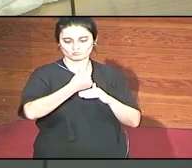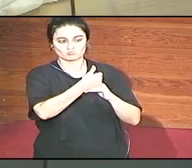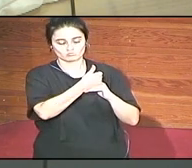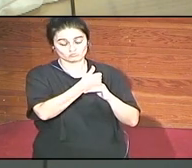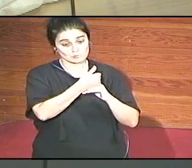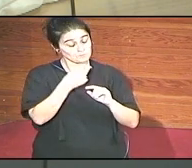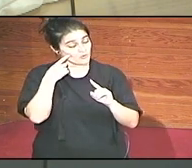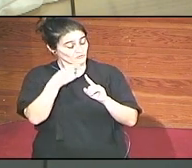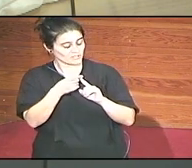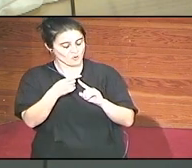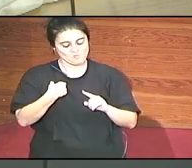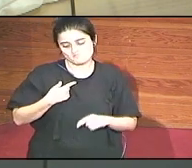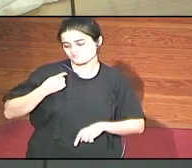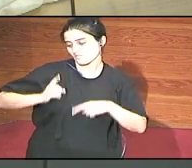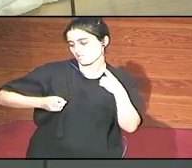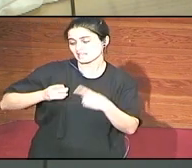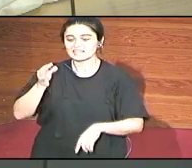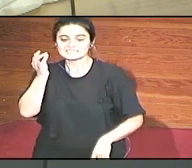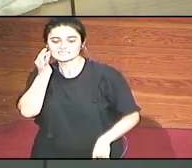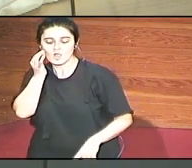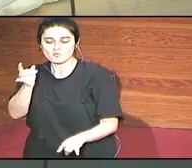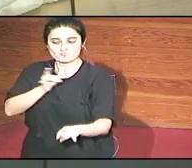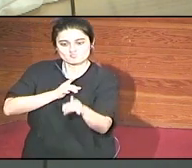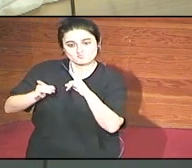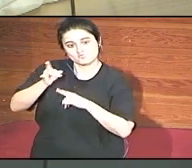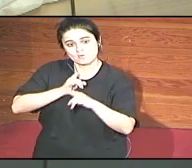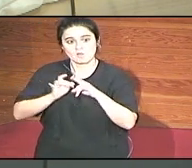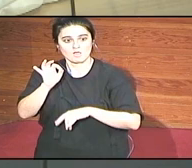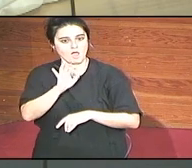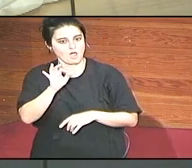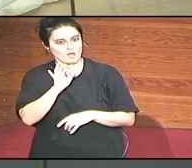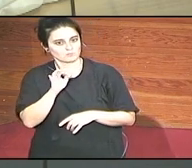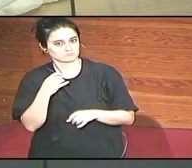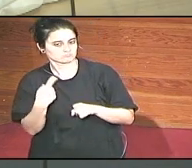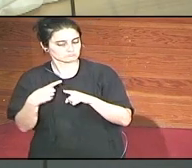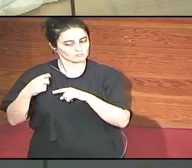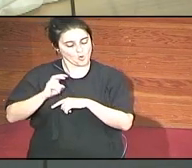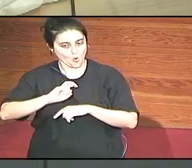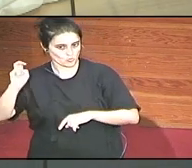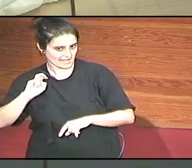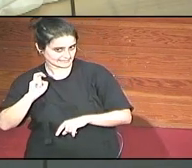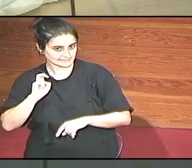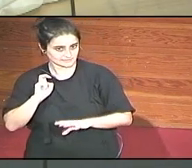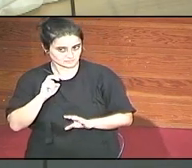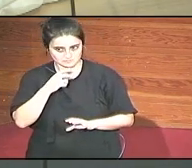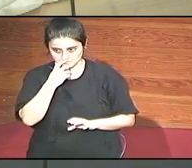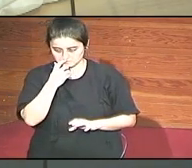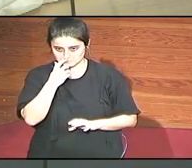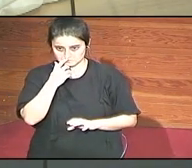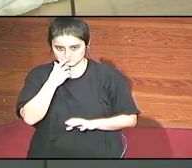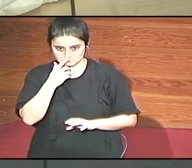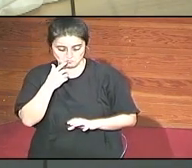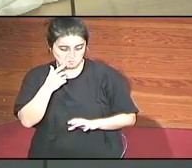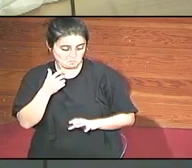los reyes del cotarro para ligarse a las chicas o hacer otro tipo de cosas de manera impune